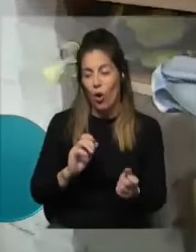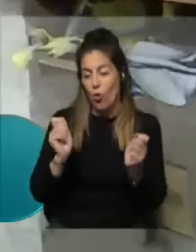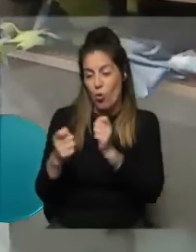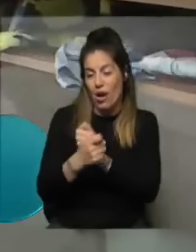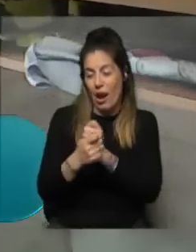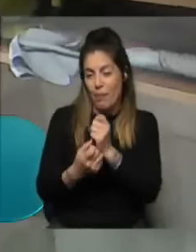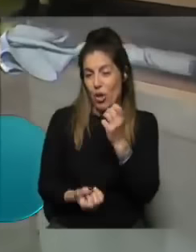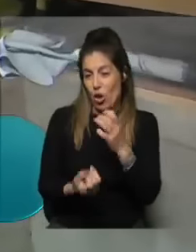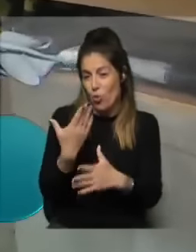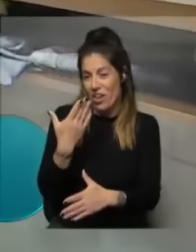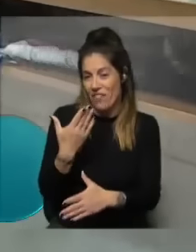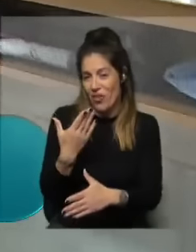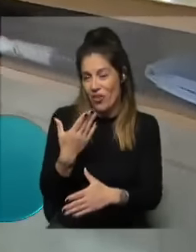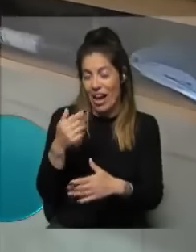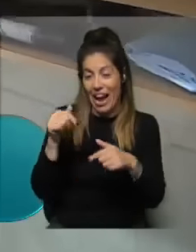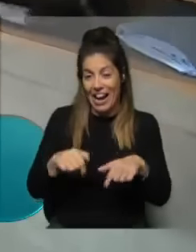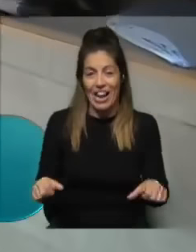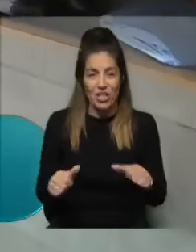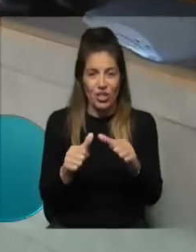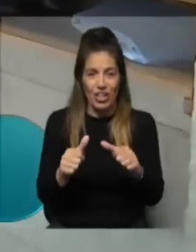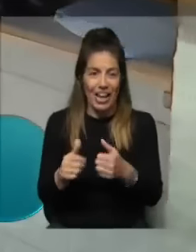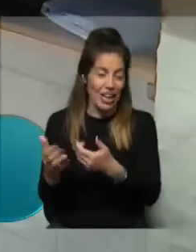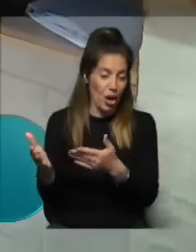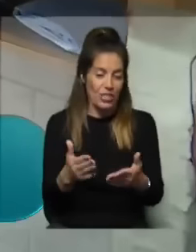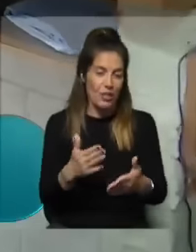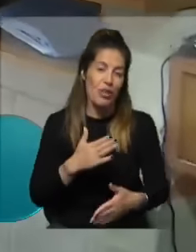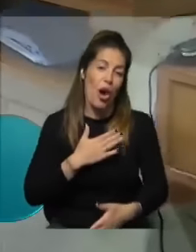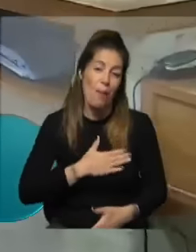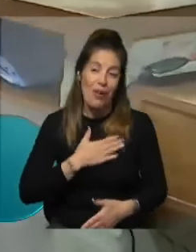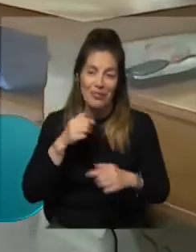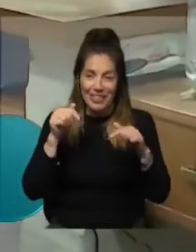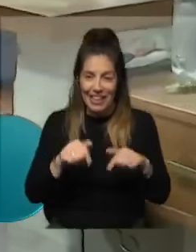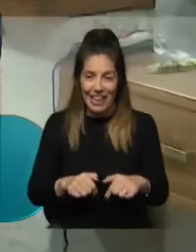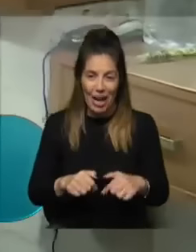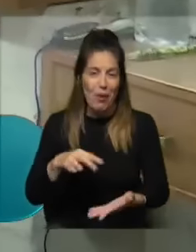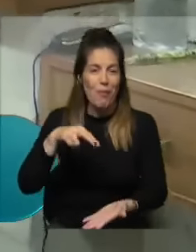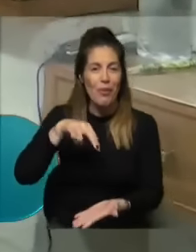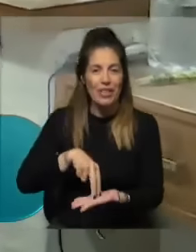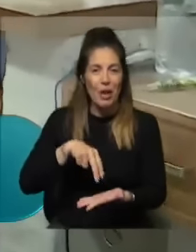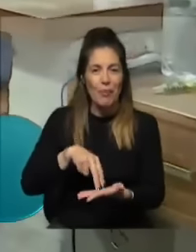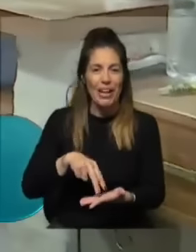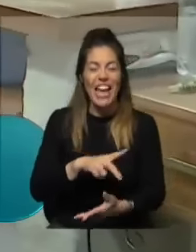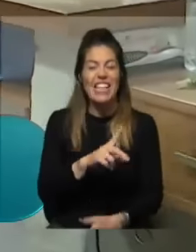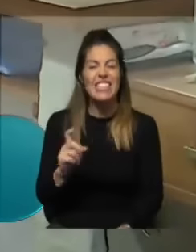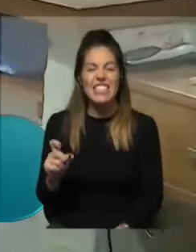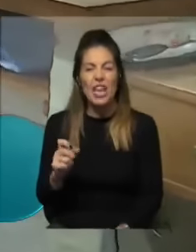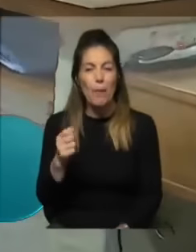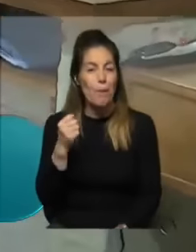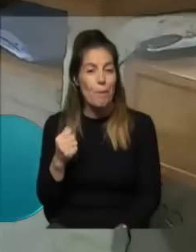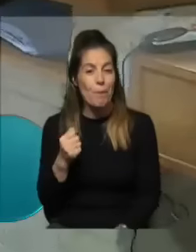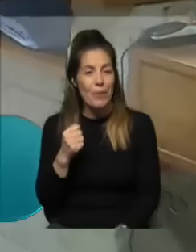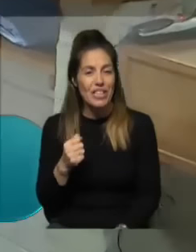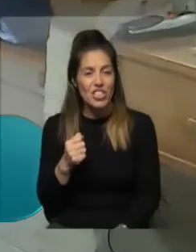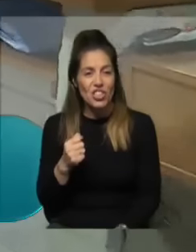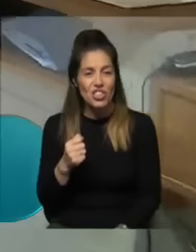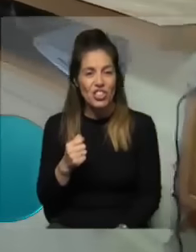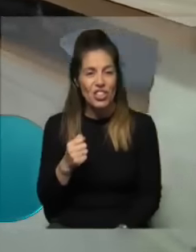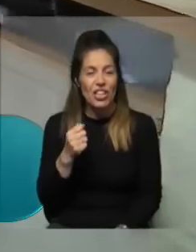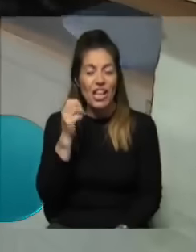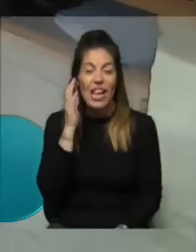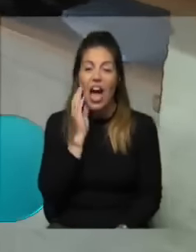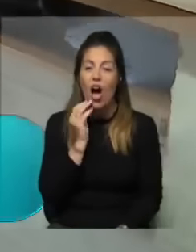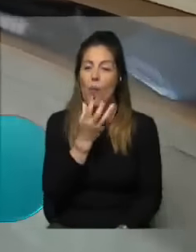peluquería del Tano, que nos recibió amablemente, ¿verdad? En esta mañana me voy a parar. 100 copa. Pesos la barba. Así que bueno, cerramos